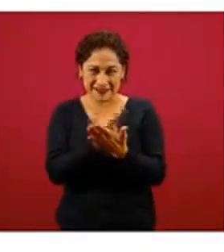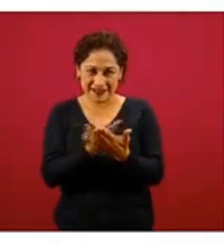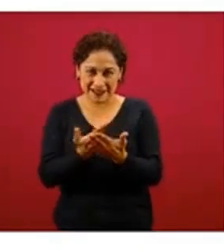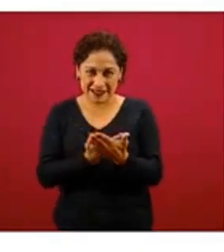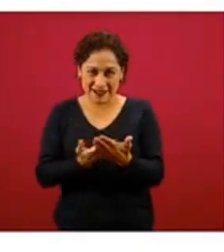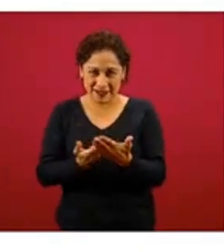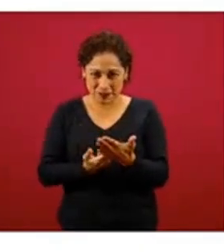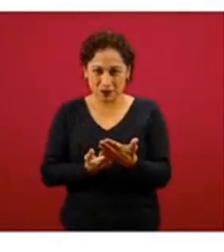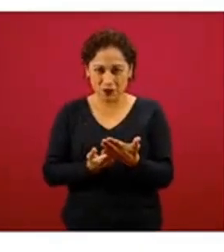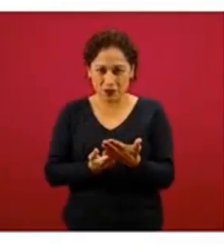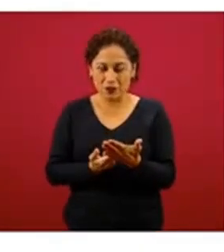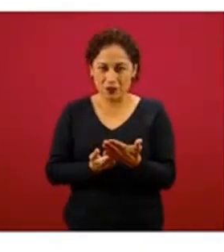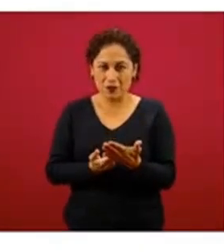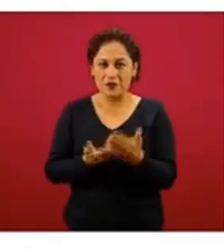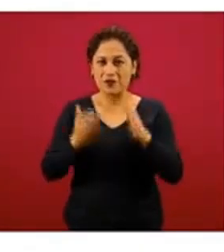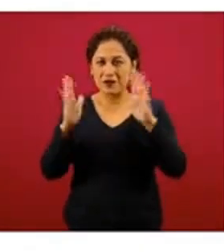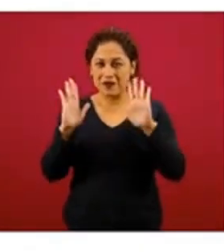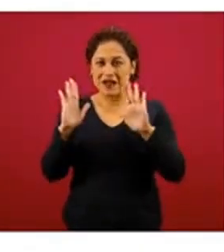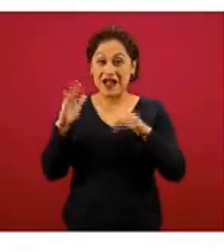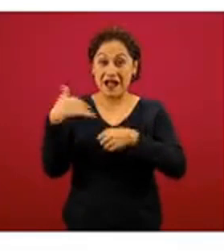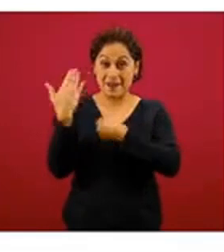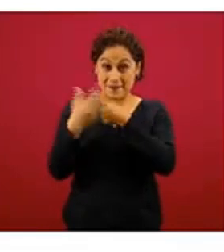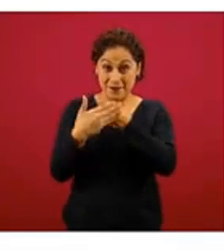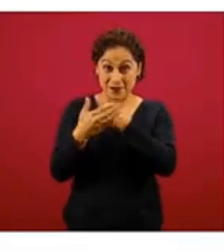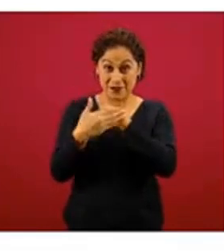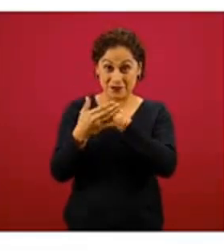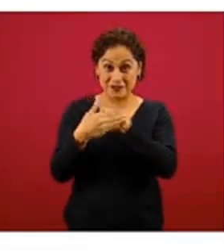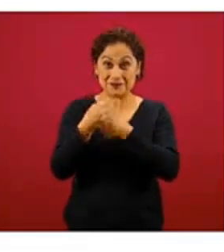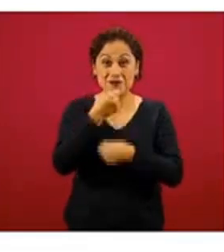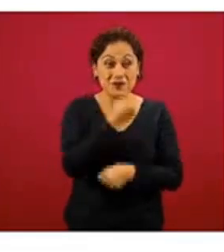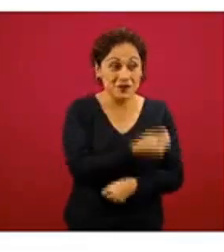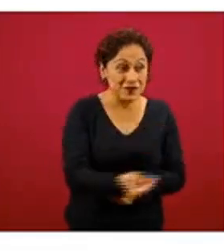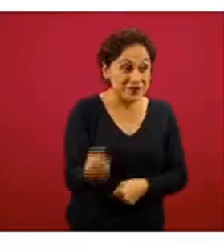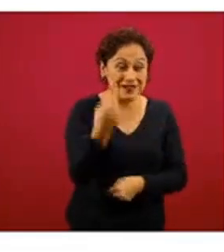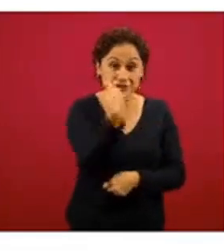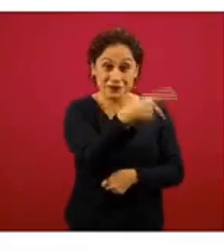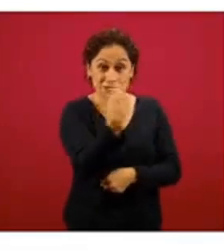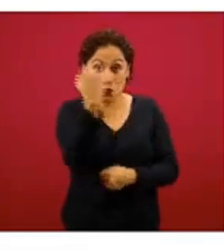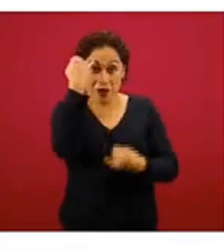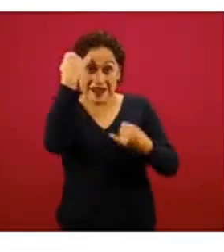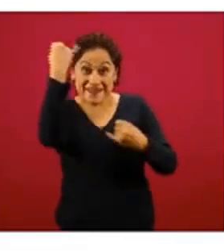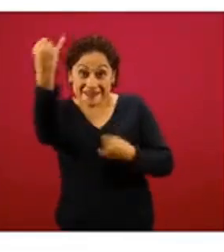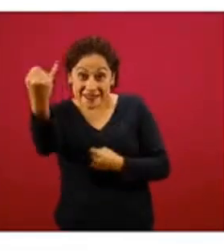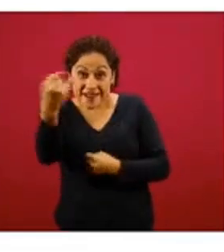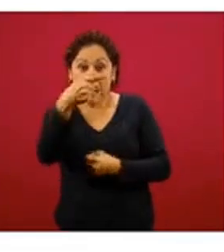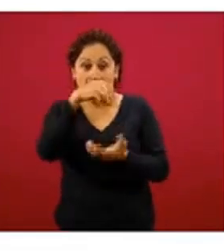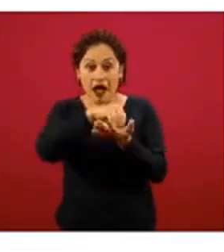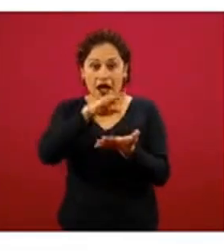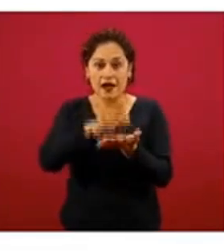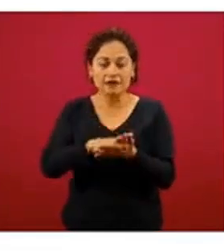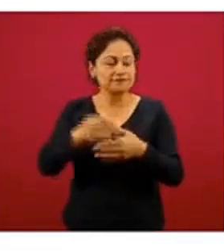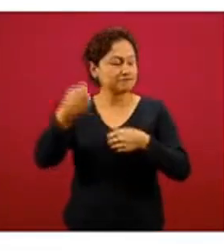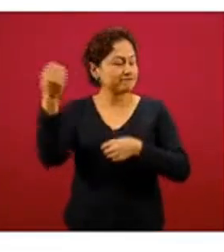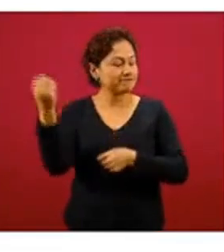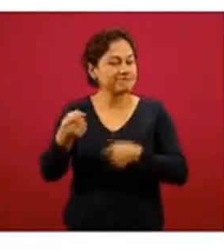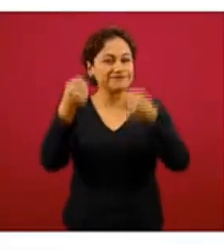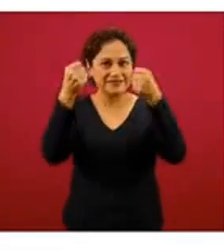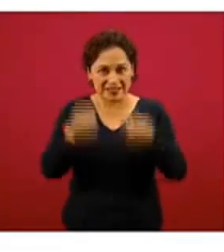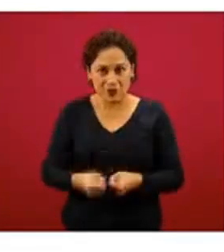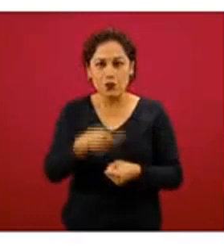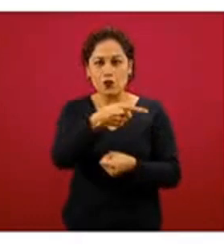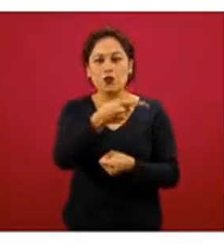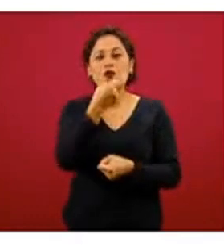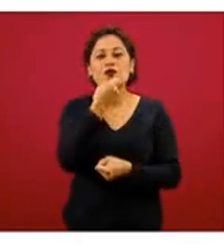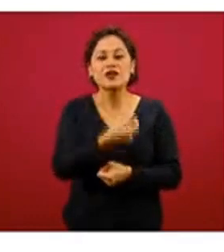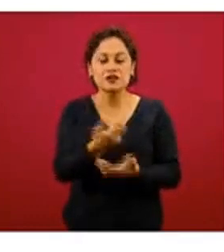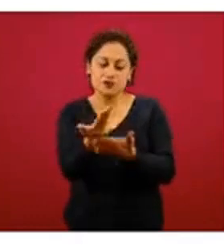que va a llegar de los niños en unas horas, o está llegando, van a tener dibujos relacionados con esto, con este virus representado así,